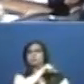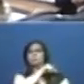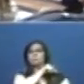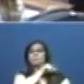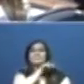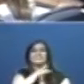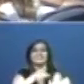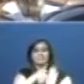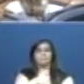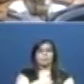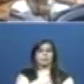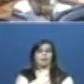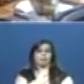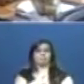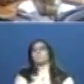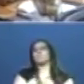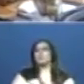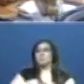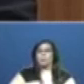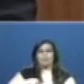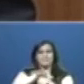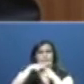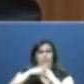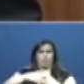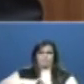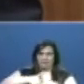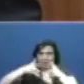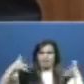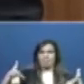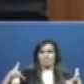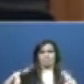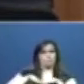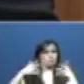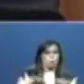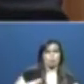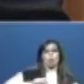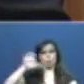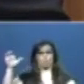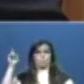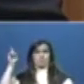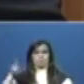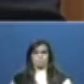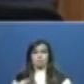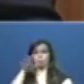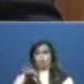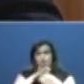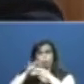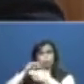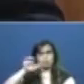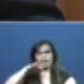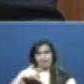de un escenario más amplio de Dimensión global y sobre todo Europea de hecho la Unión Europea sufre hoy en su